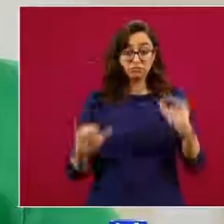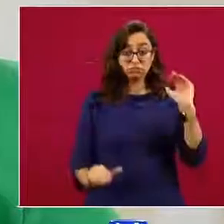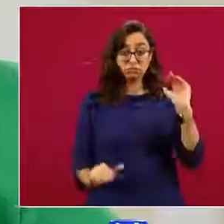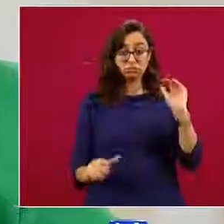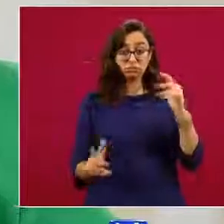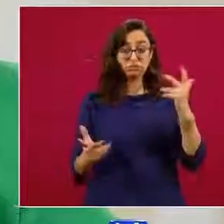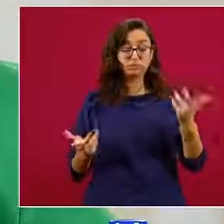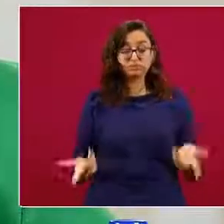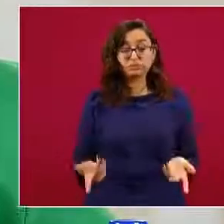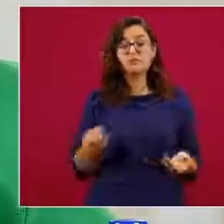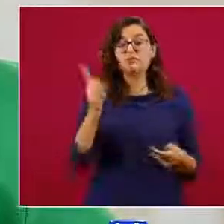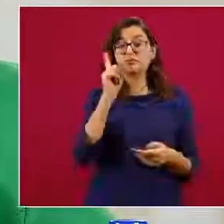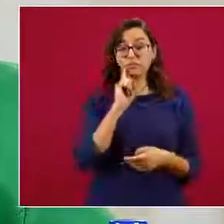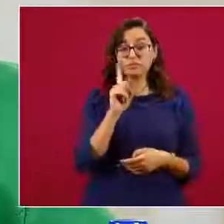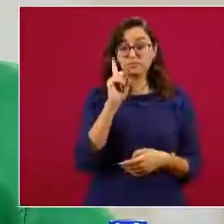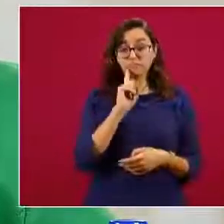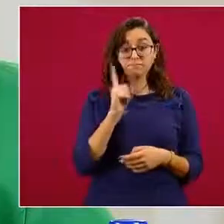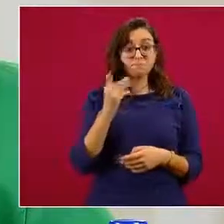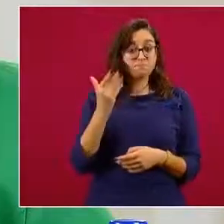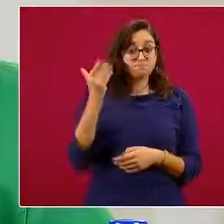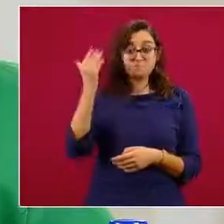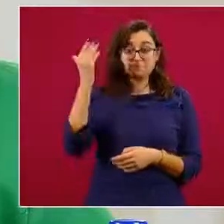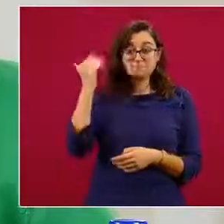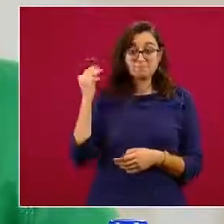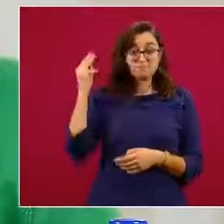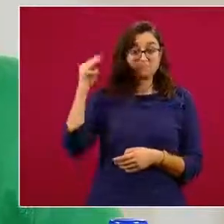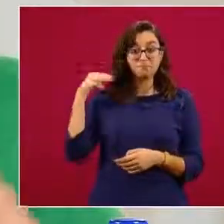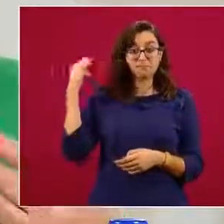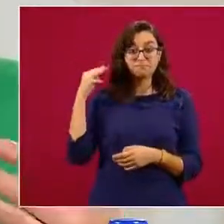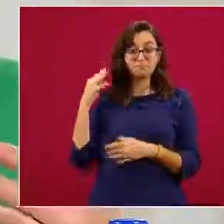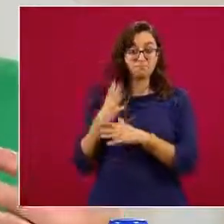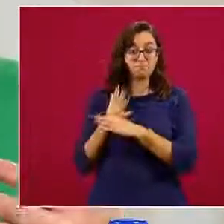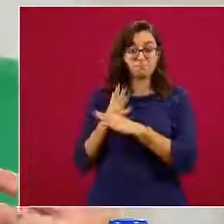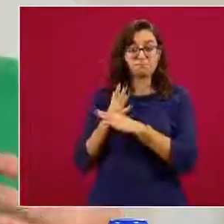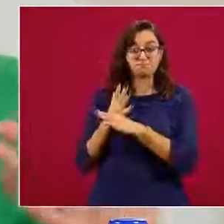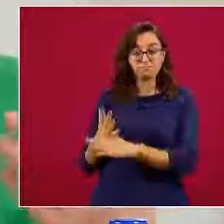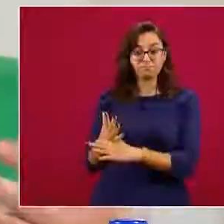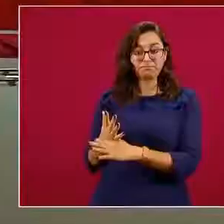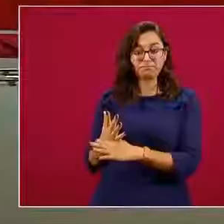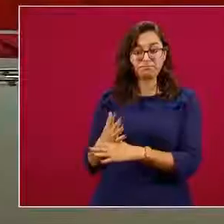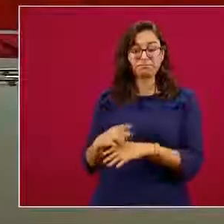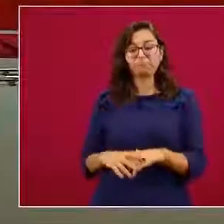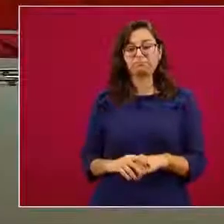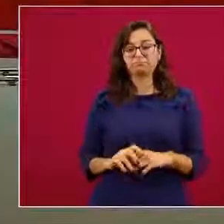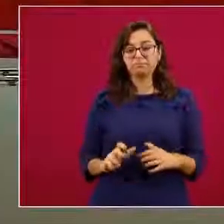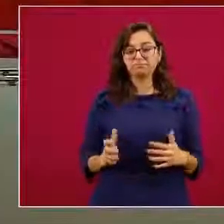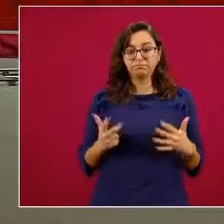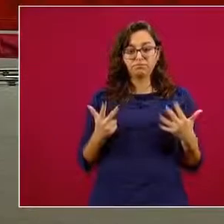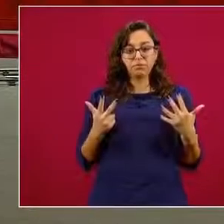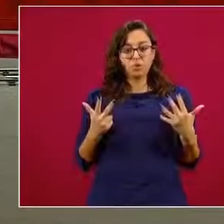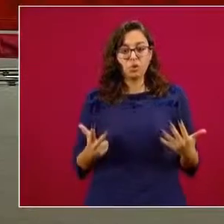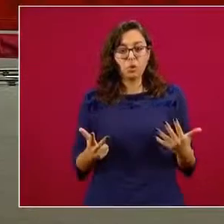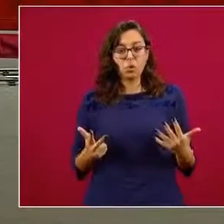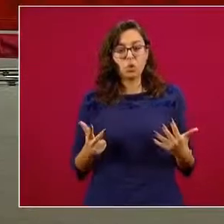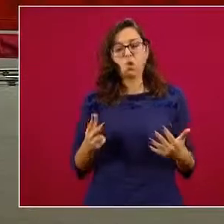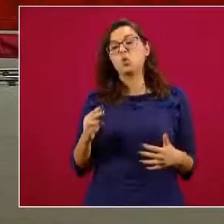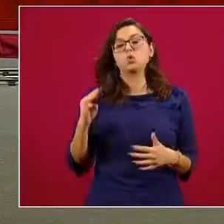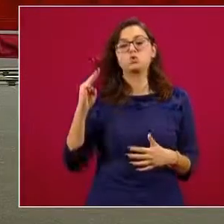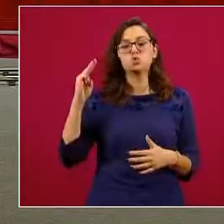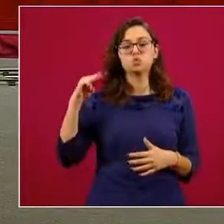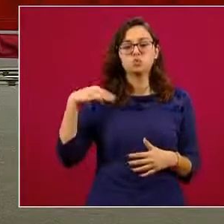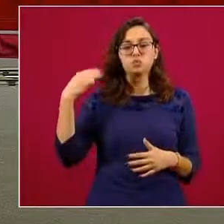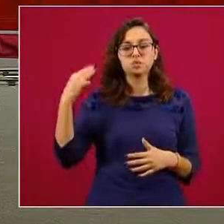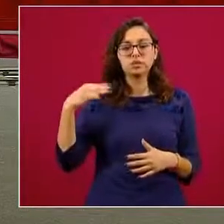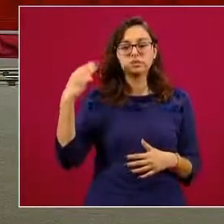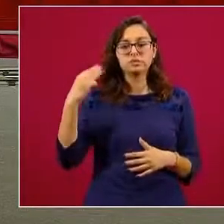las mujeres habían dicho al inicio de marzo, ¿no? Si se acuerdan, el 8 de marzo salieron miles